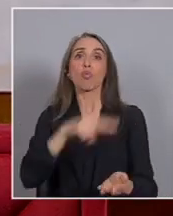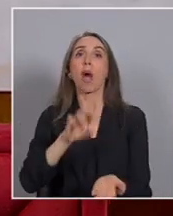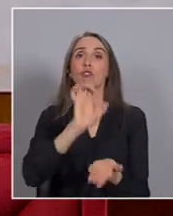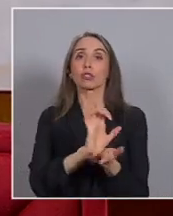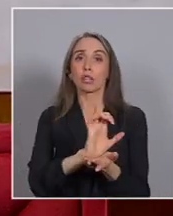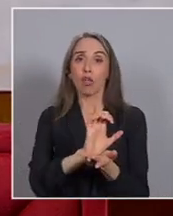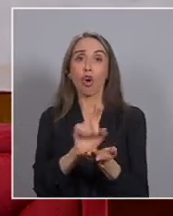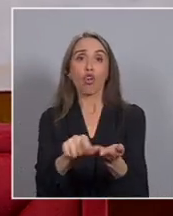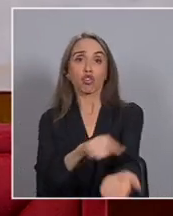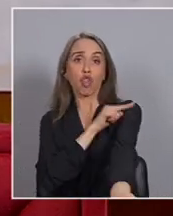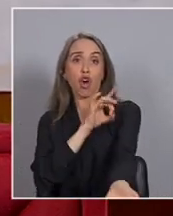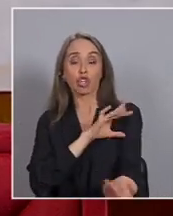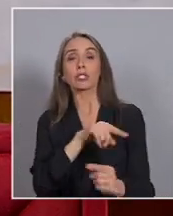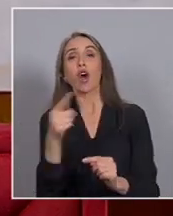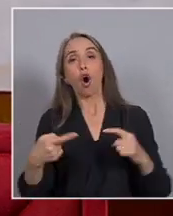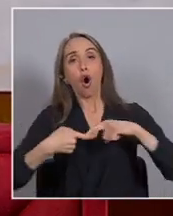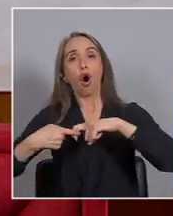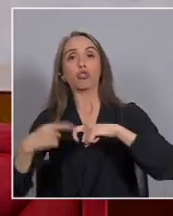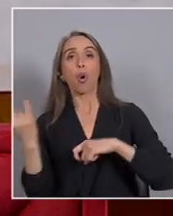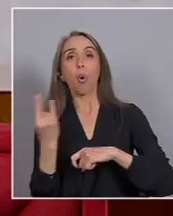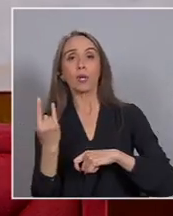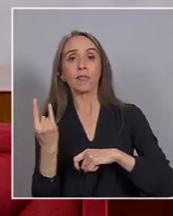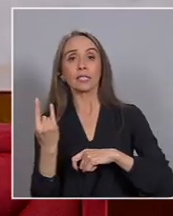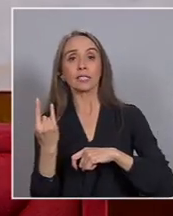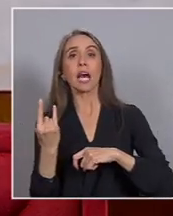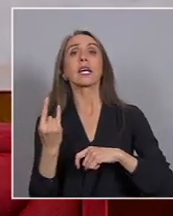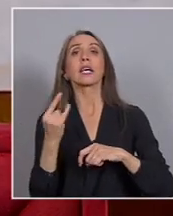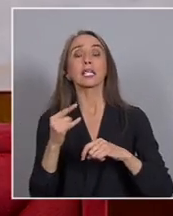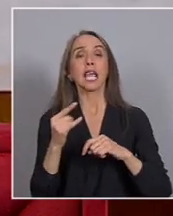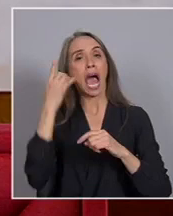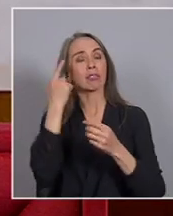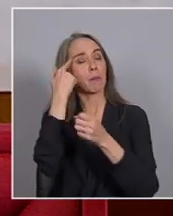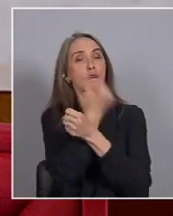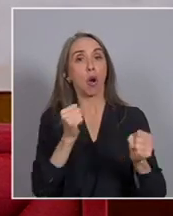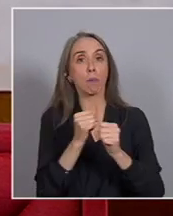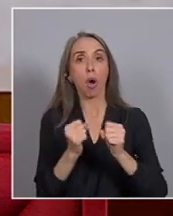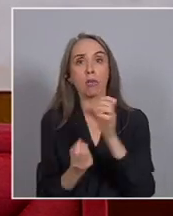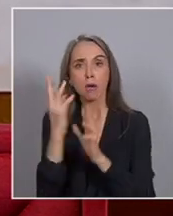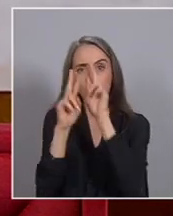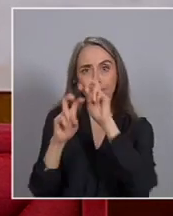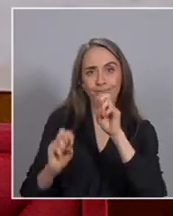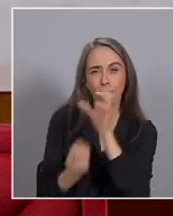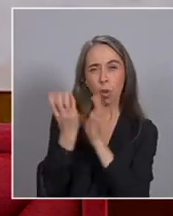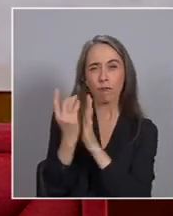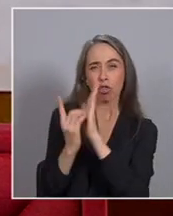Chile, y otro por aquellas universidades que hoy están moviendo la frontera de lo posible y nos acercan al futuro.